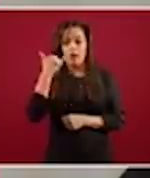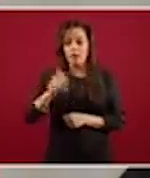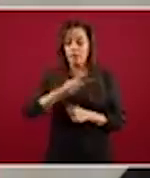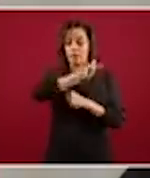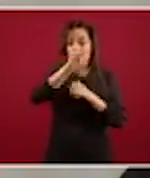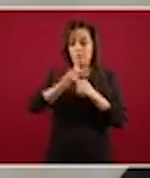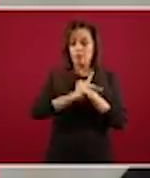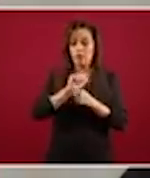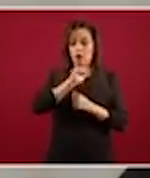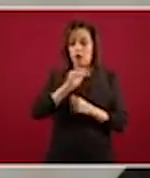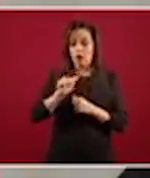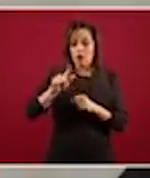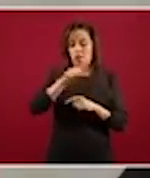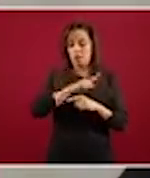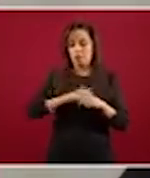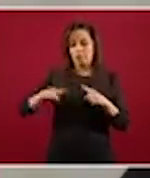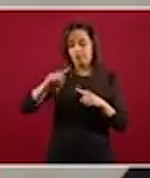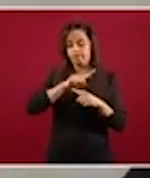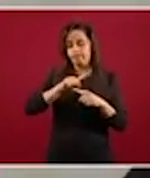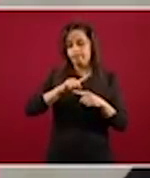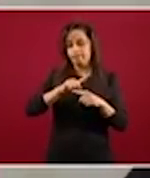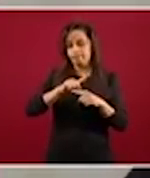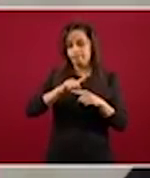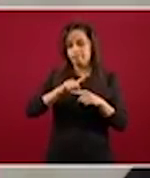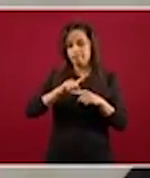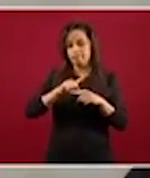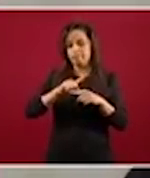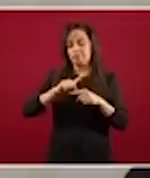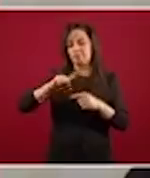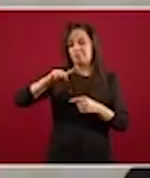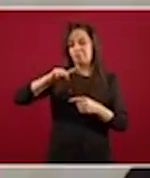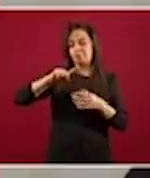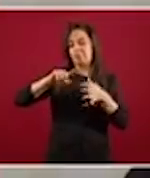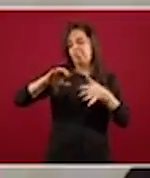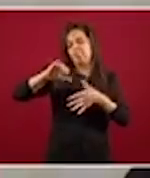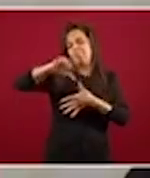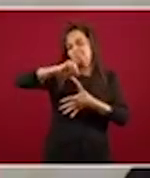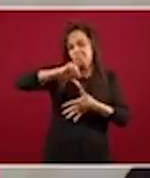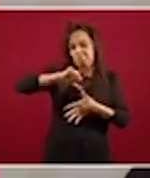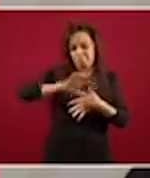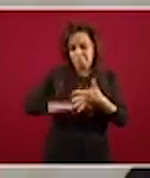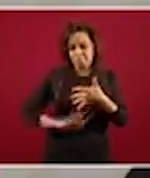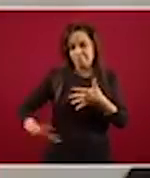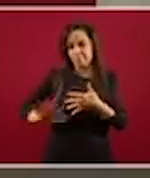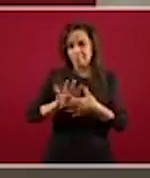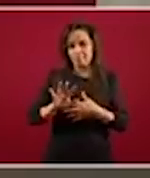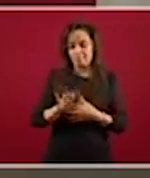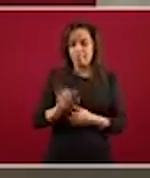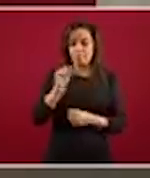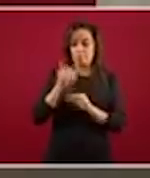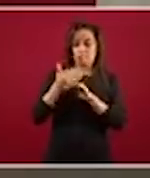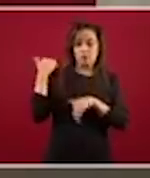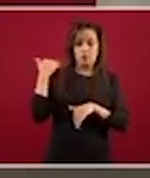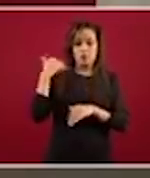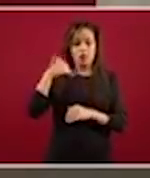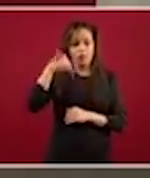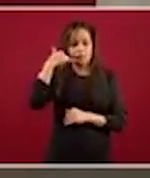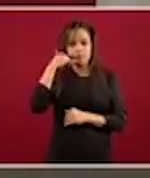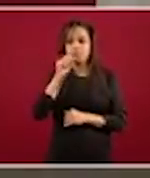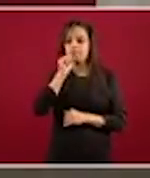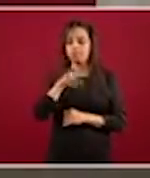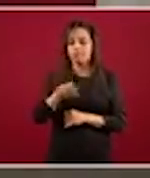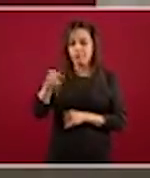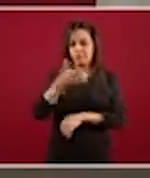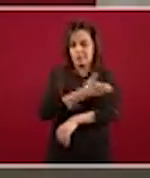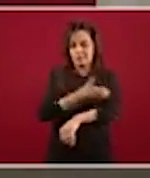de Estados latinoamericanos y caribeños. Acabamos de tener la llamada, nos acompañó el doctor López-Gatell y otros colegas,